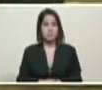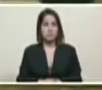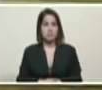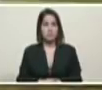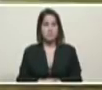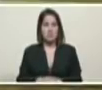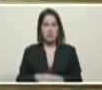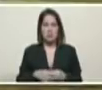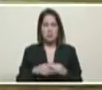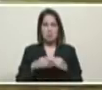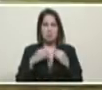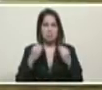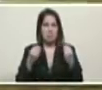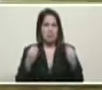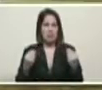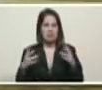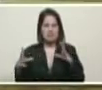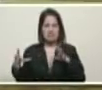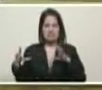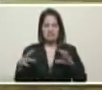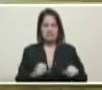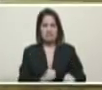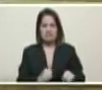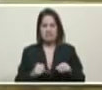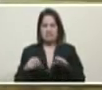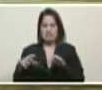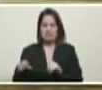¿Para qué? Para ponerle las manos y las garras a nuestro país.